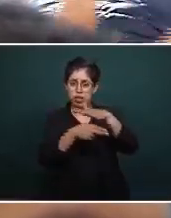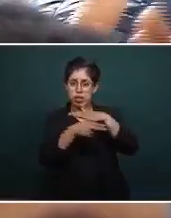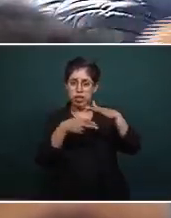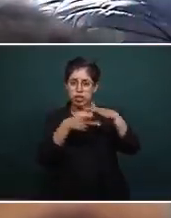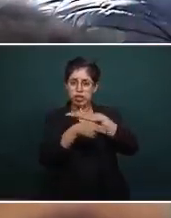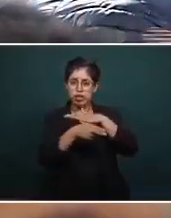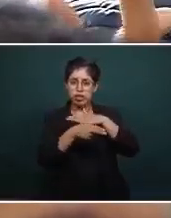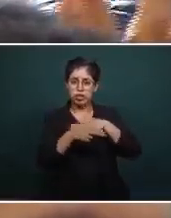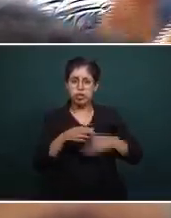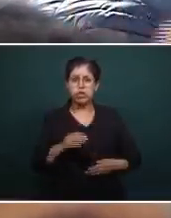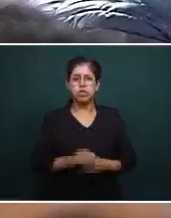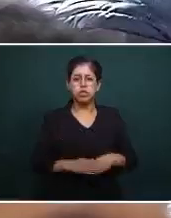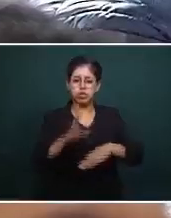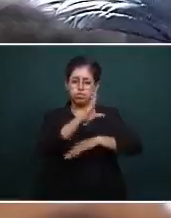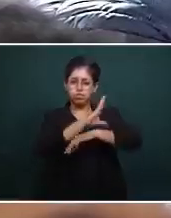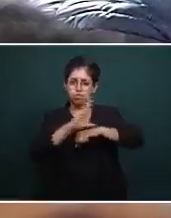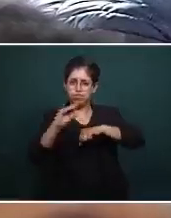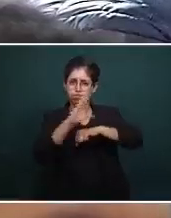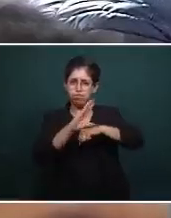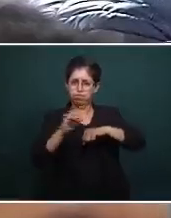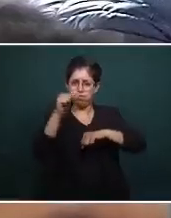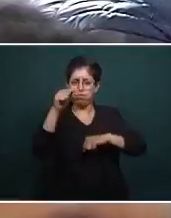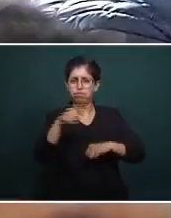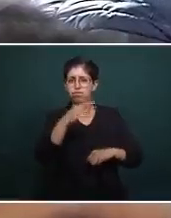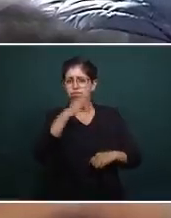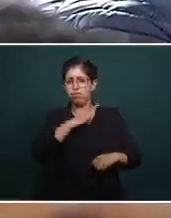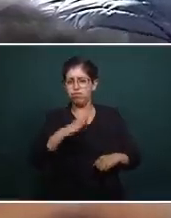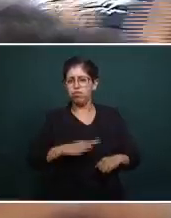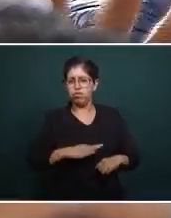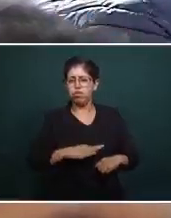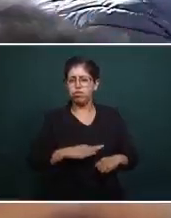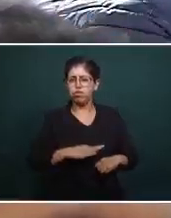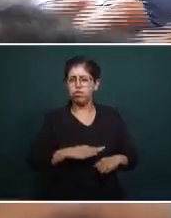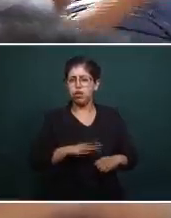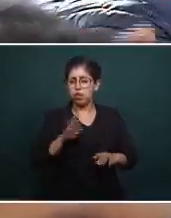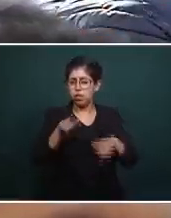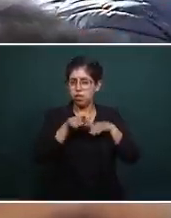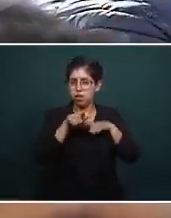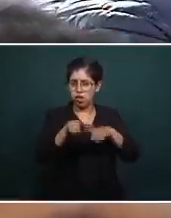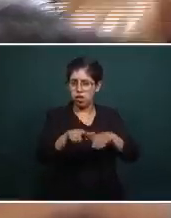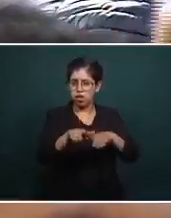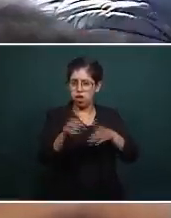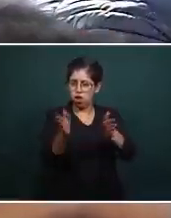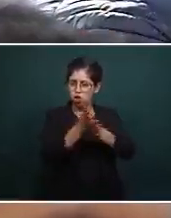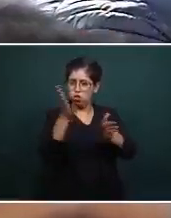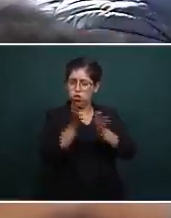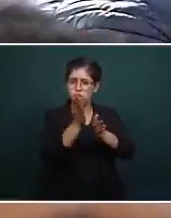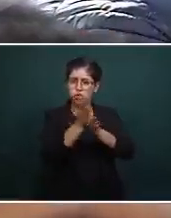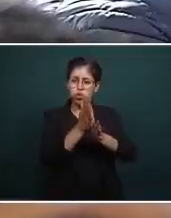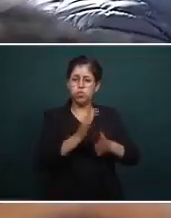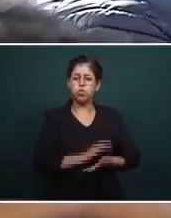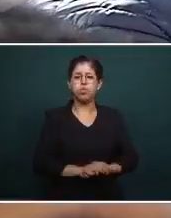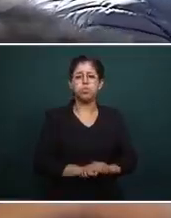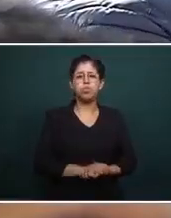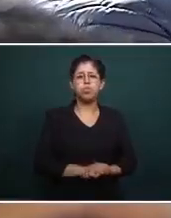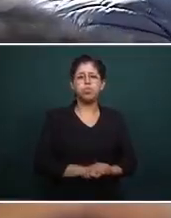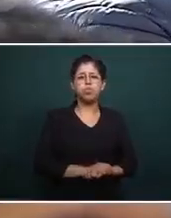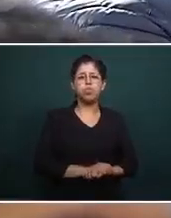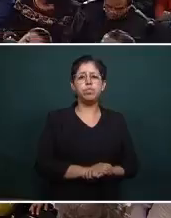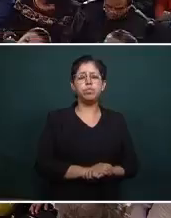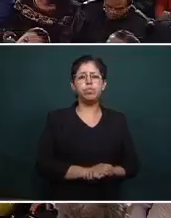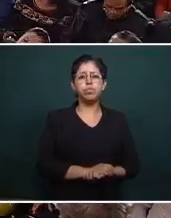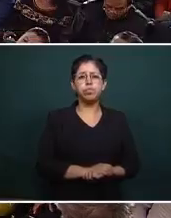al 100% y para cuándo? Porque es una necesidad que tienen los mexiquenses y los habitantes de la Ciudad de